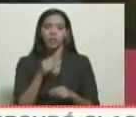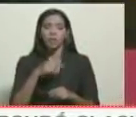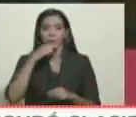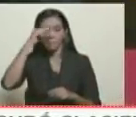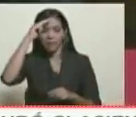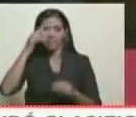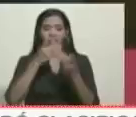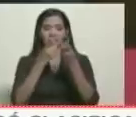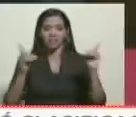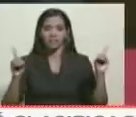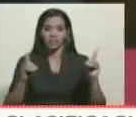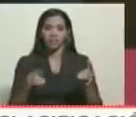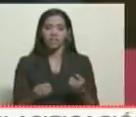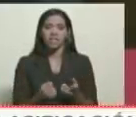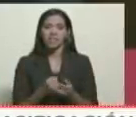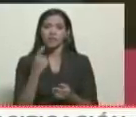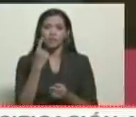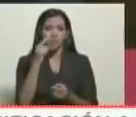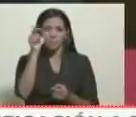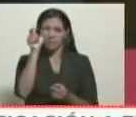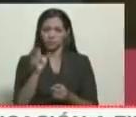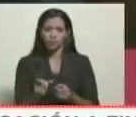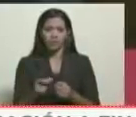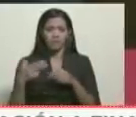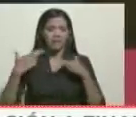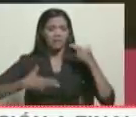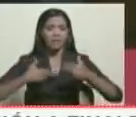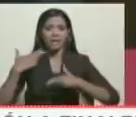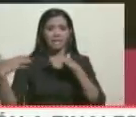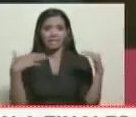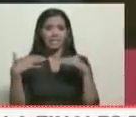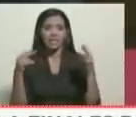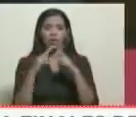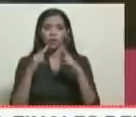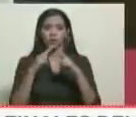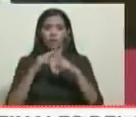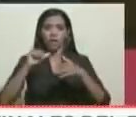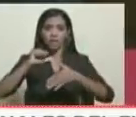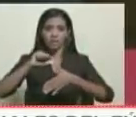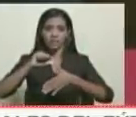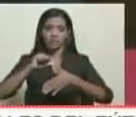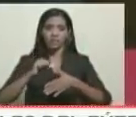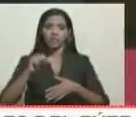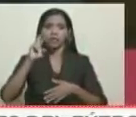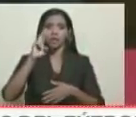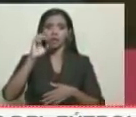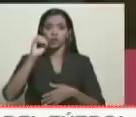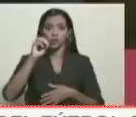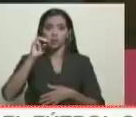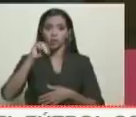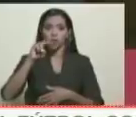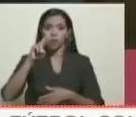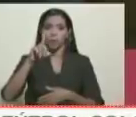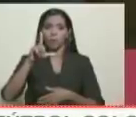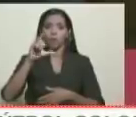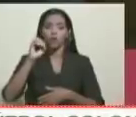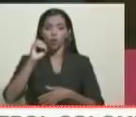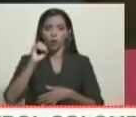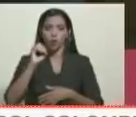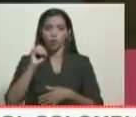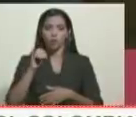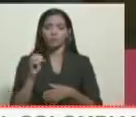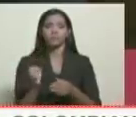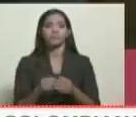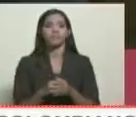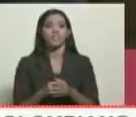torturadores y esbirros y criminales de guerra más terribles que conoció América Latina, Rómulo Betancourt, ante un